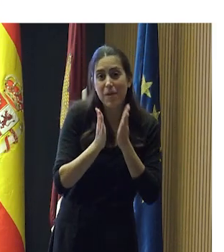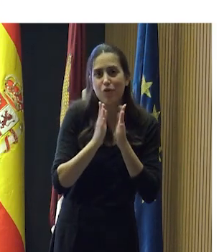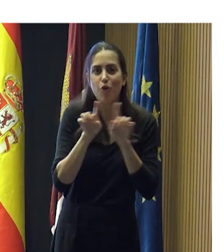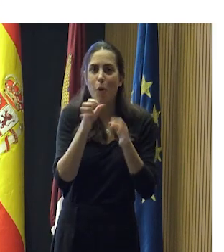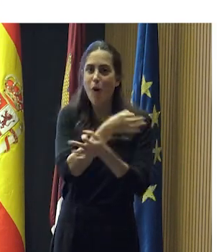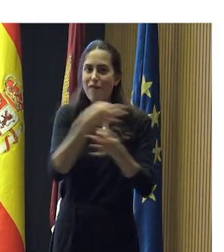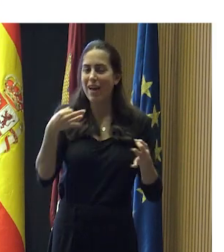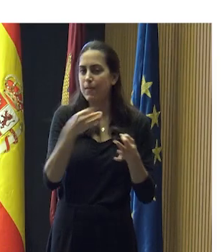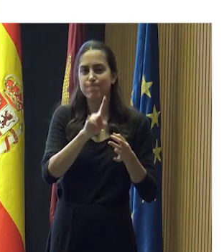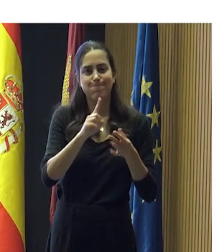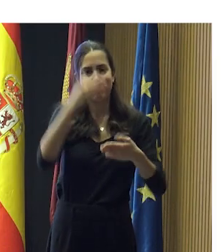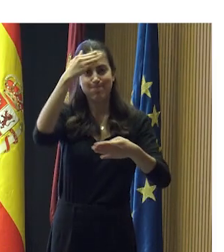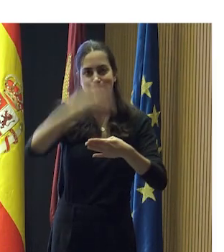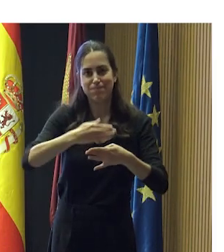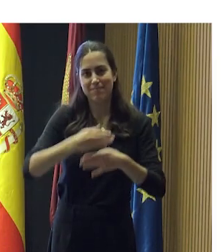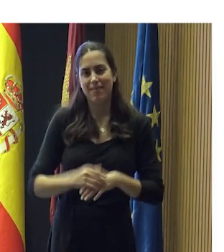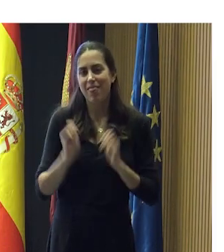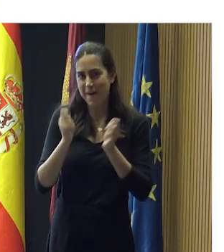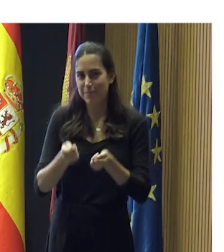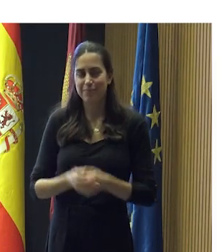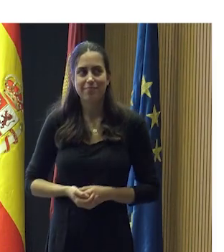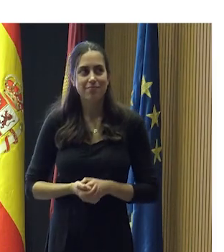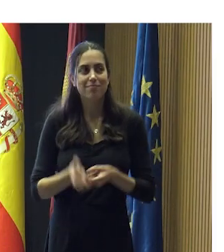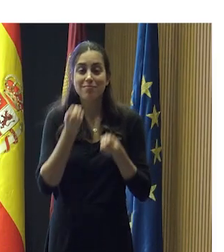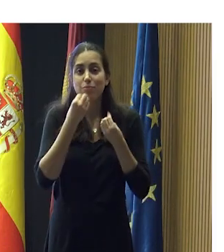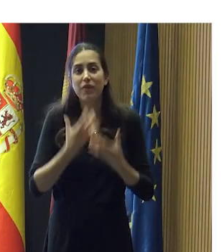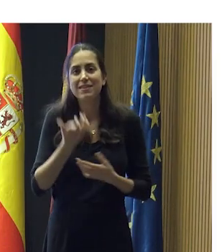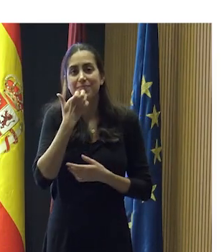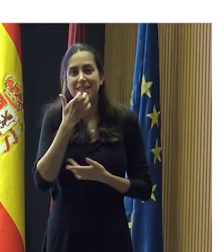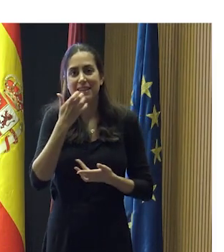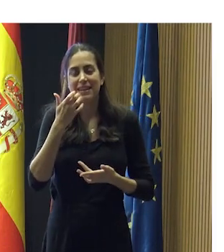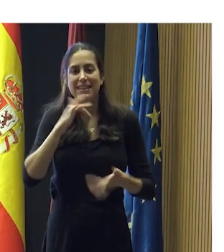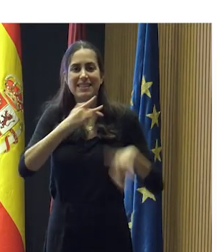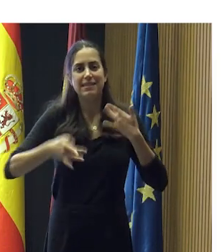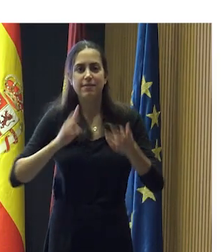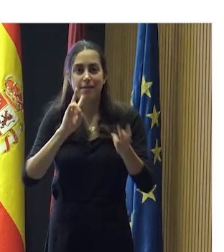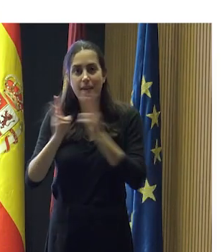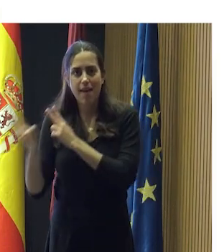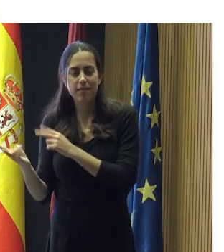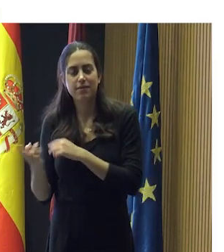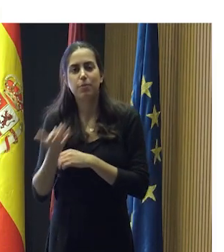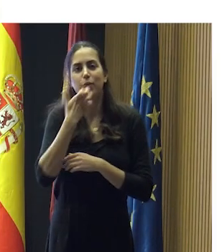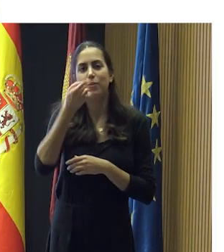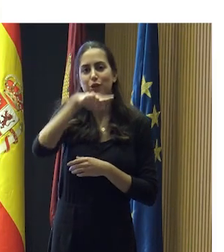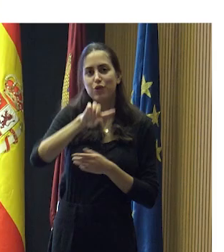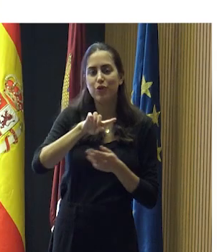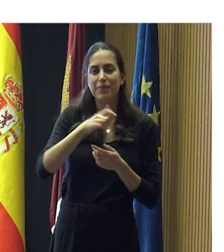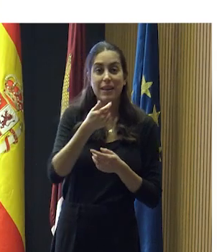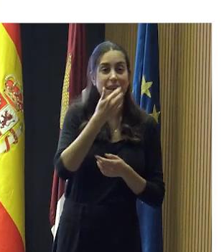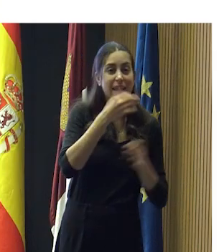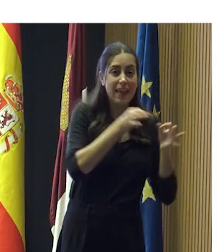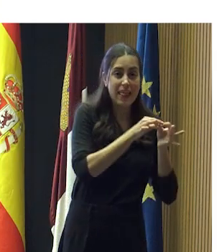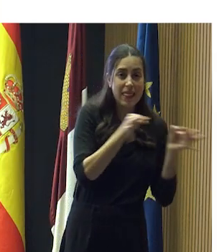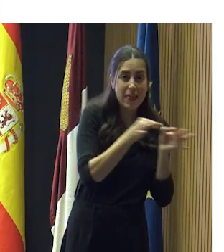eficaces. Muy bien, si esto lo hacen a través de señales, si conocemos el lenguaje que usan las células